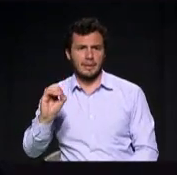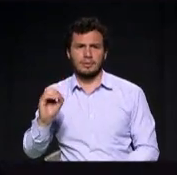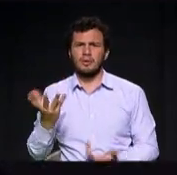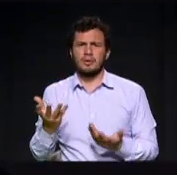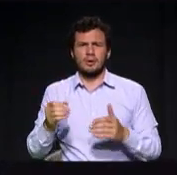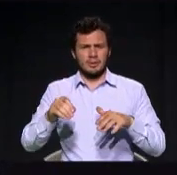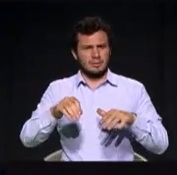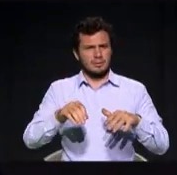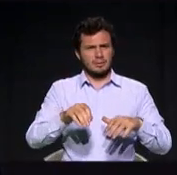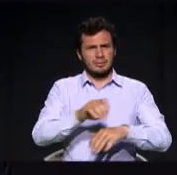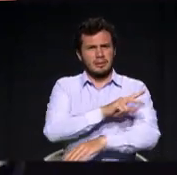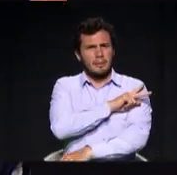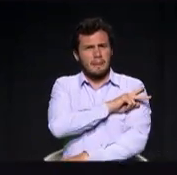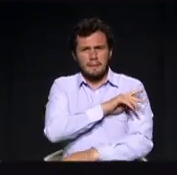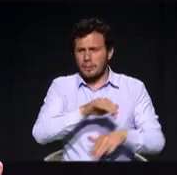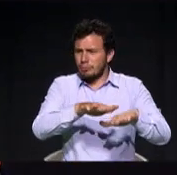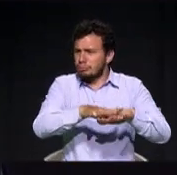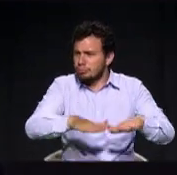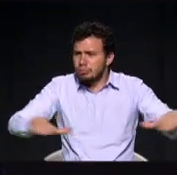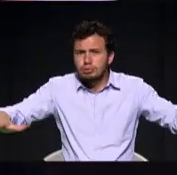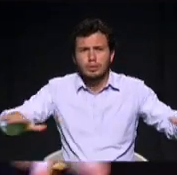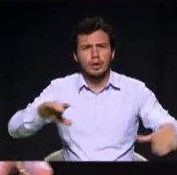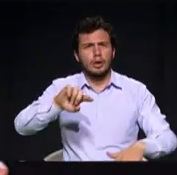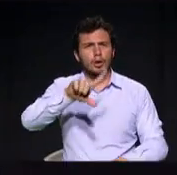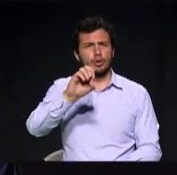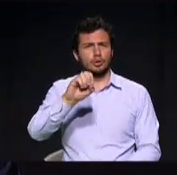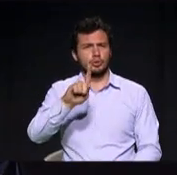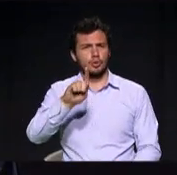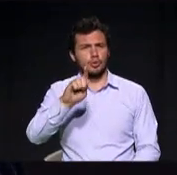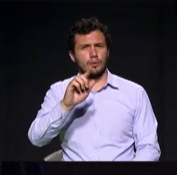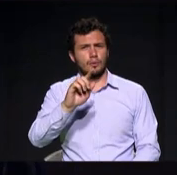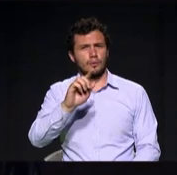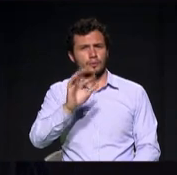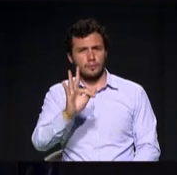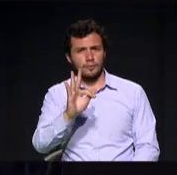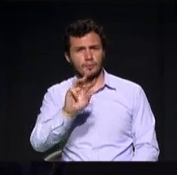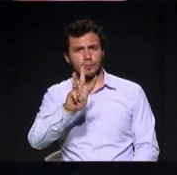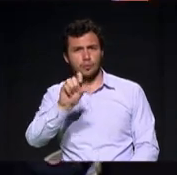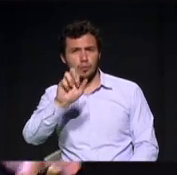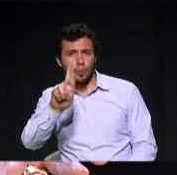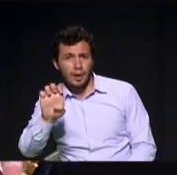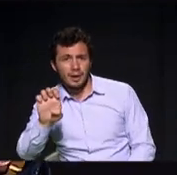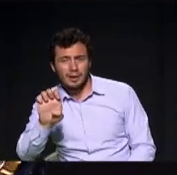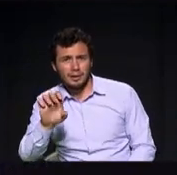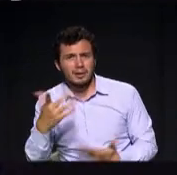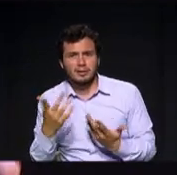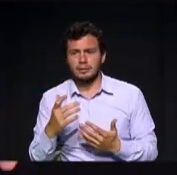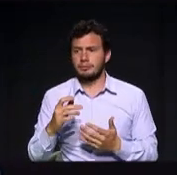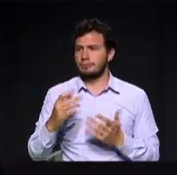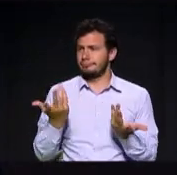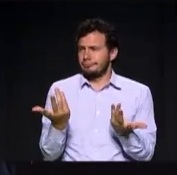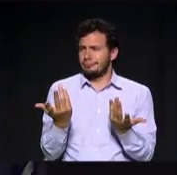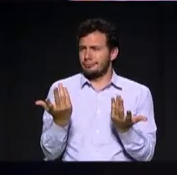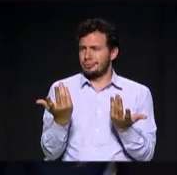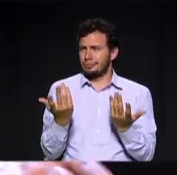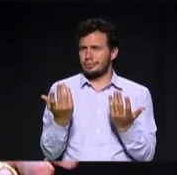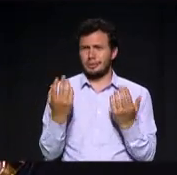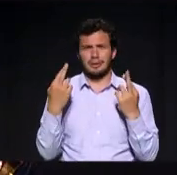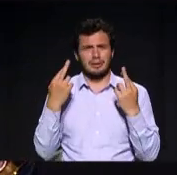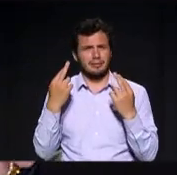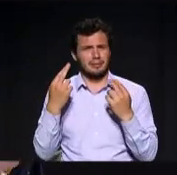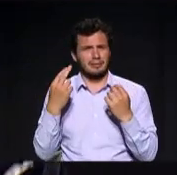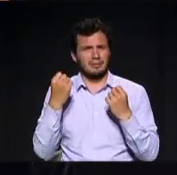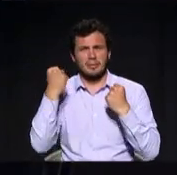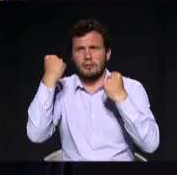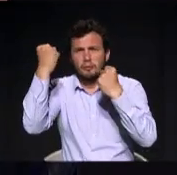pues que se ubique cual bayern software en medellín esto no significa un vale pues que la revolución 4.0 que es eso aquí no hacemos y una olla